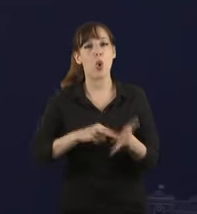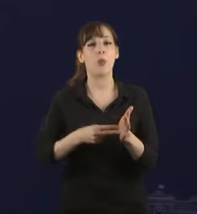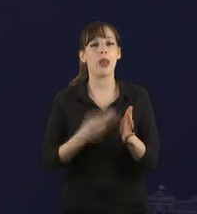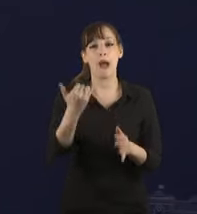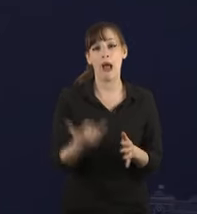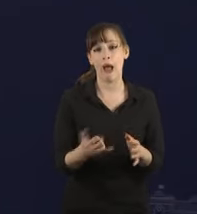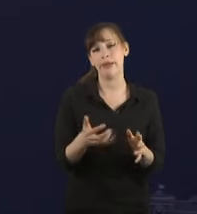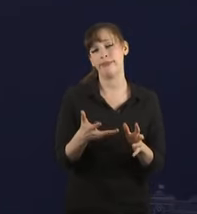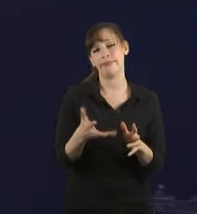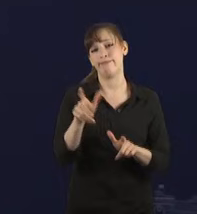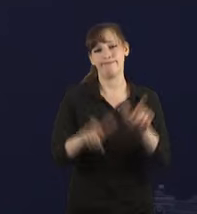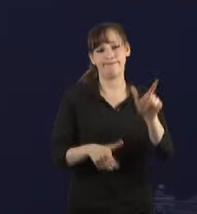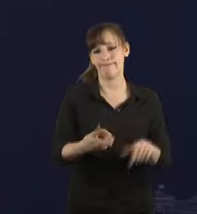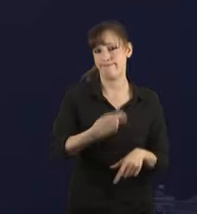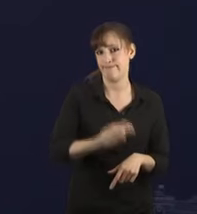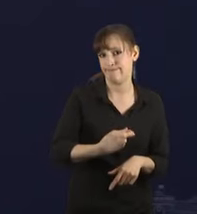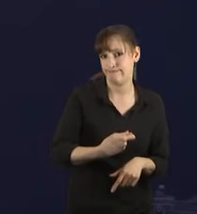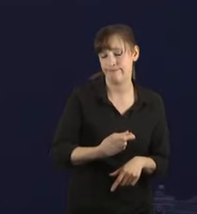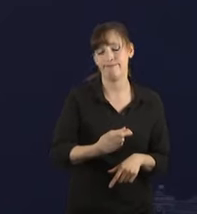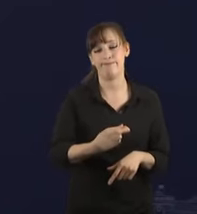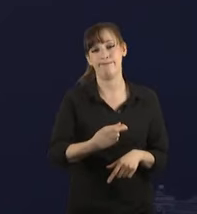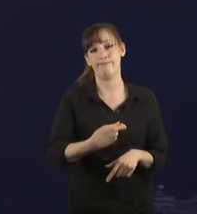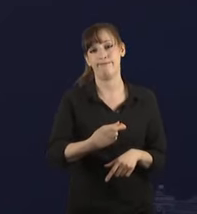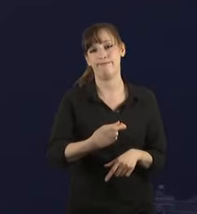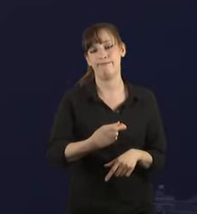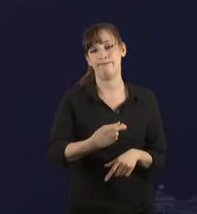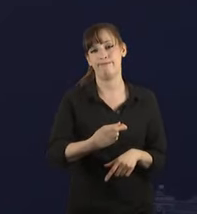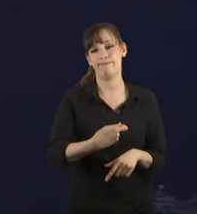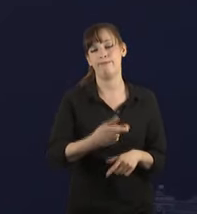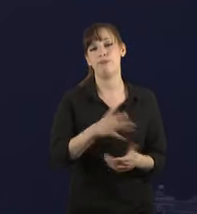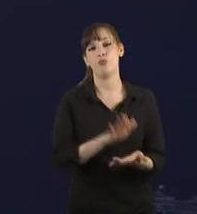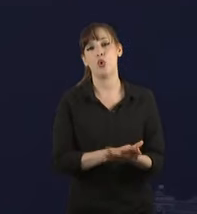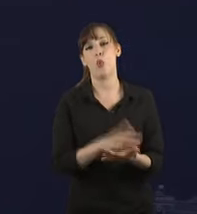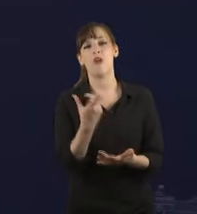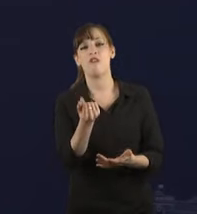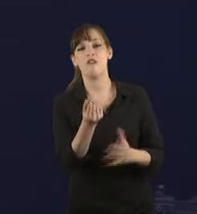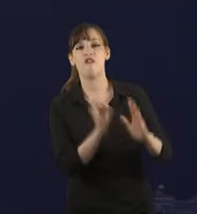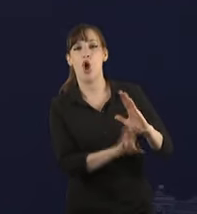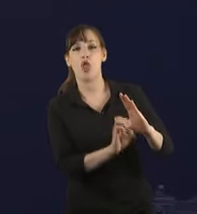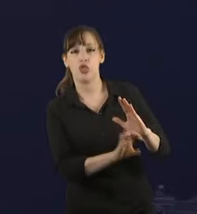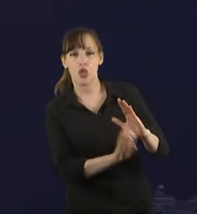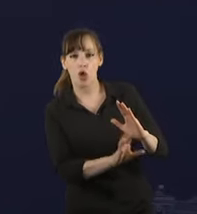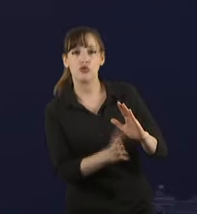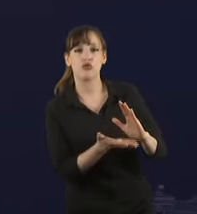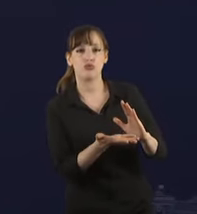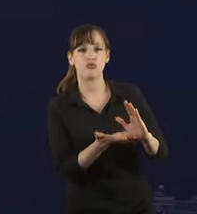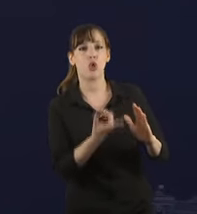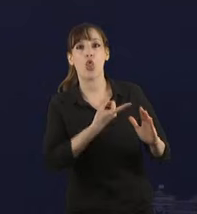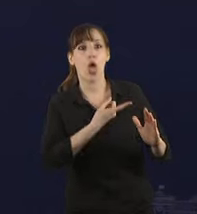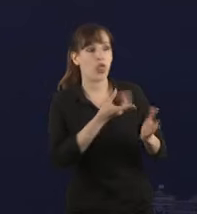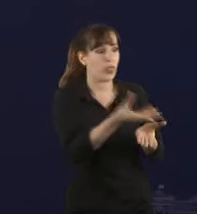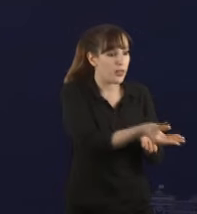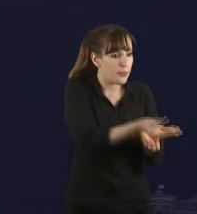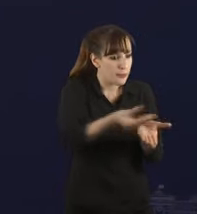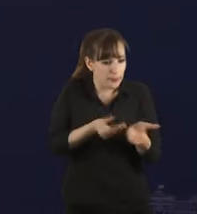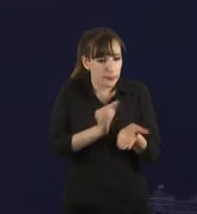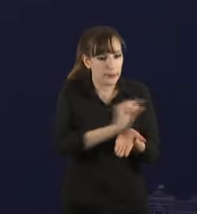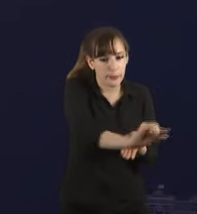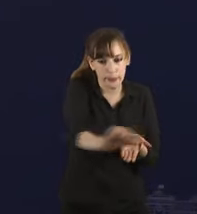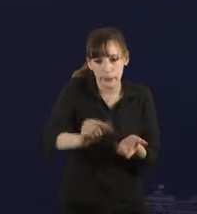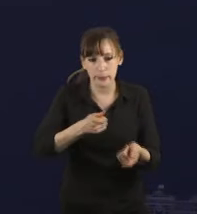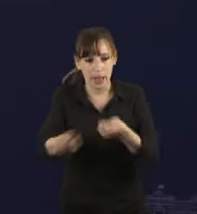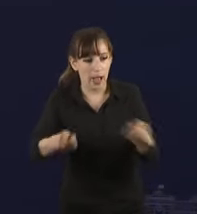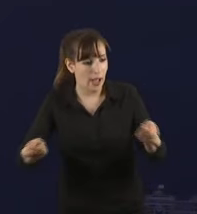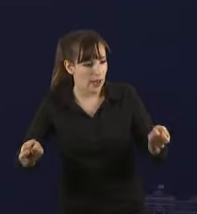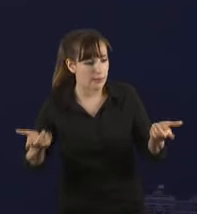argentino en materia de por supuesto de fondos y de cómo es muy Injusto Para el